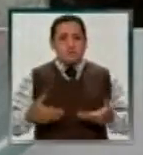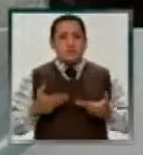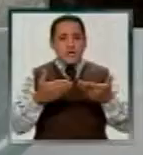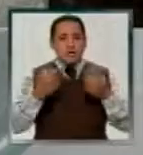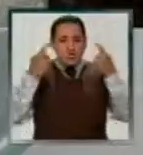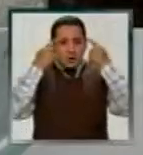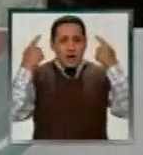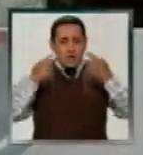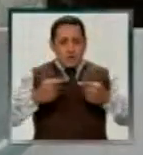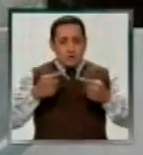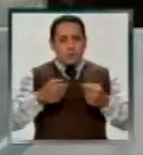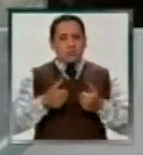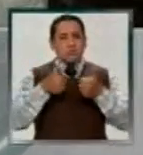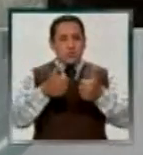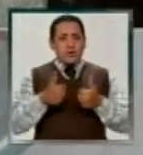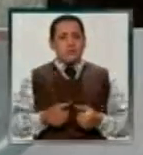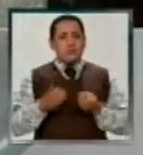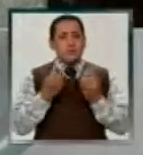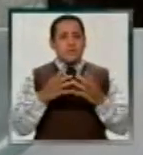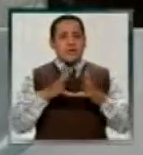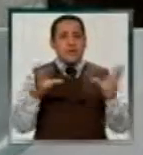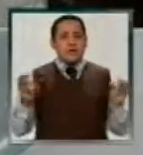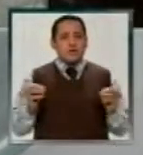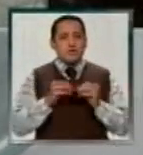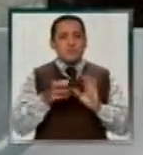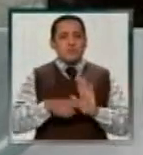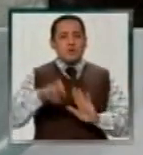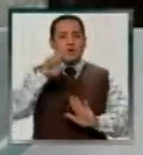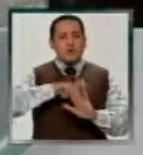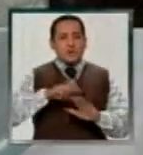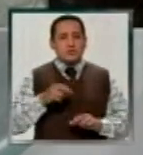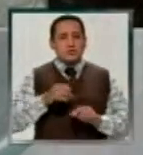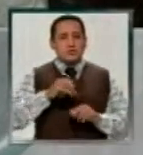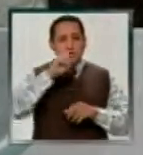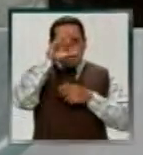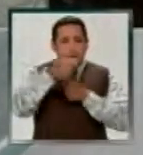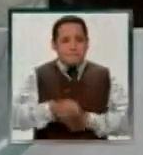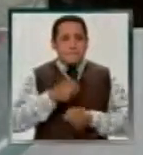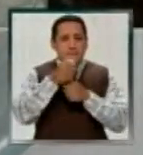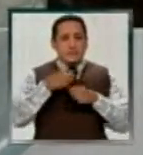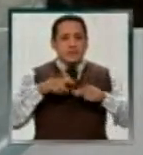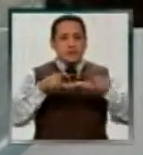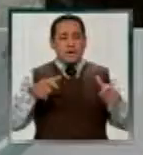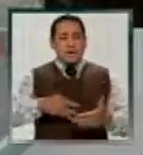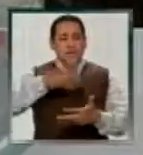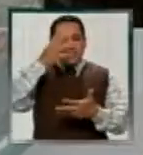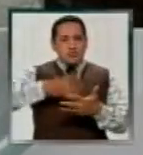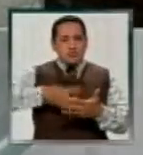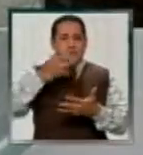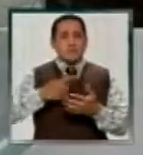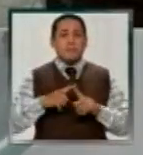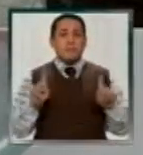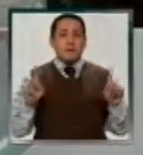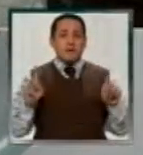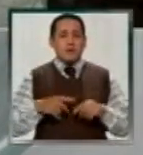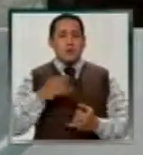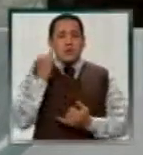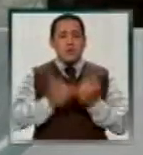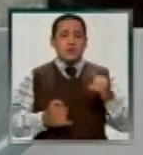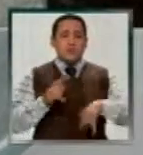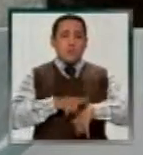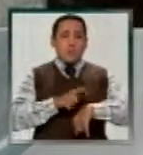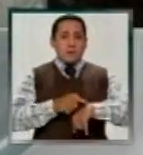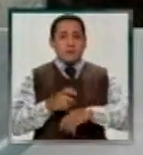decisión que sea la más conveniente no sobre este proyecto conga el estudio de impacto ambiental Sin embargo a último